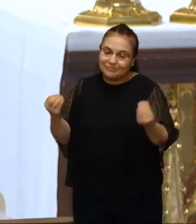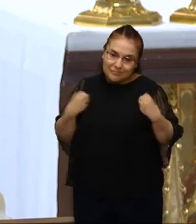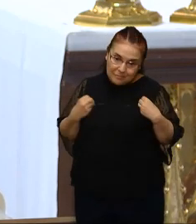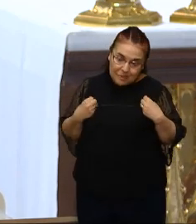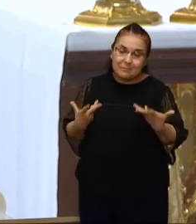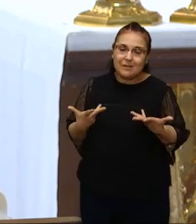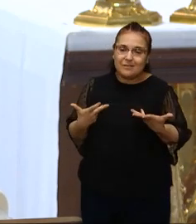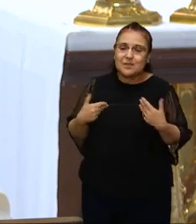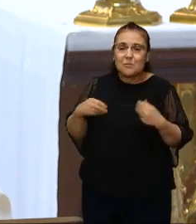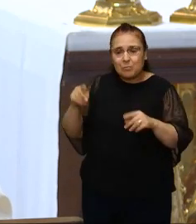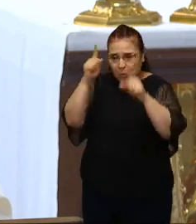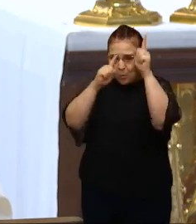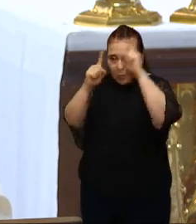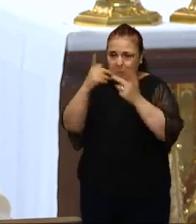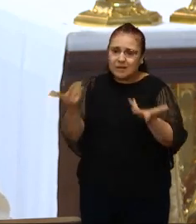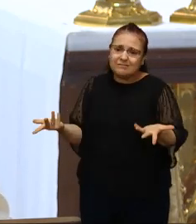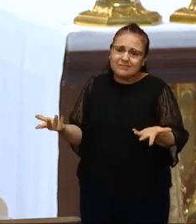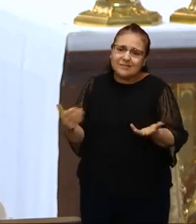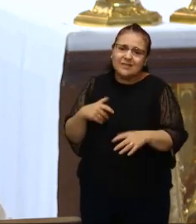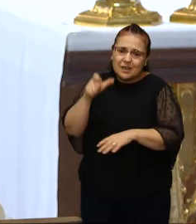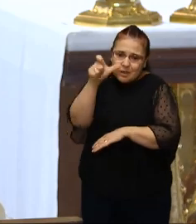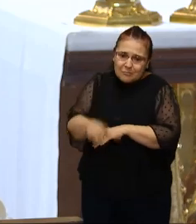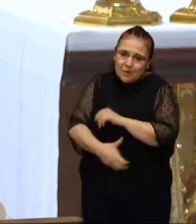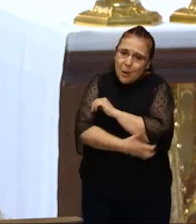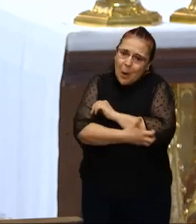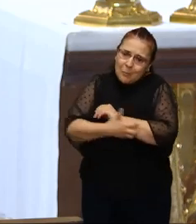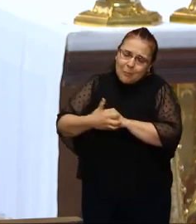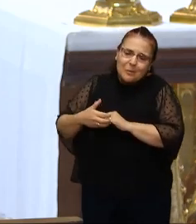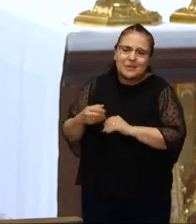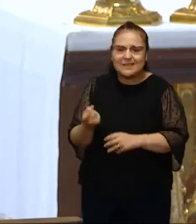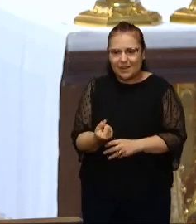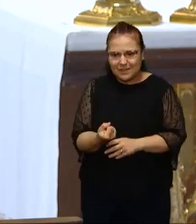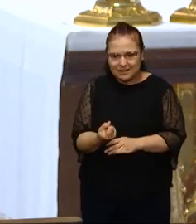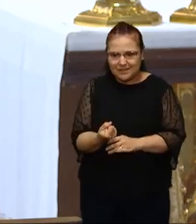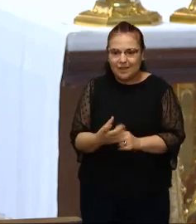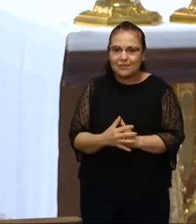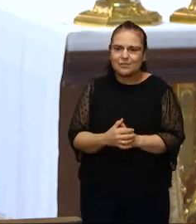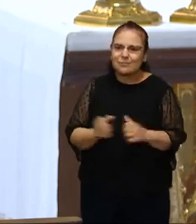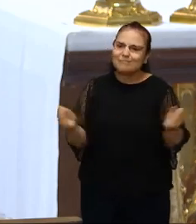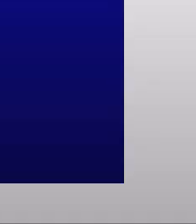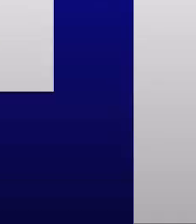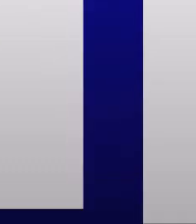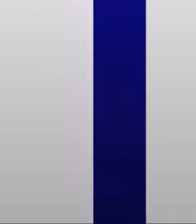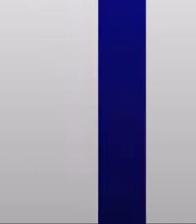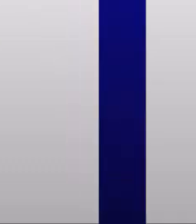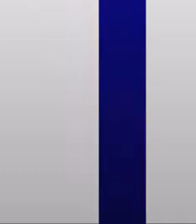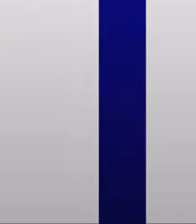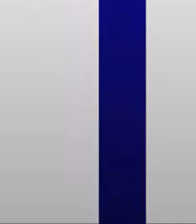humana y se preocupan de los más pobres y necesitados. Que así sea.